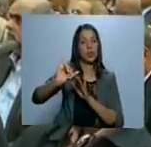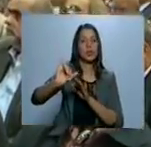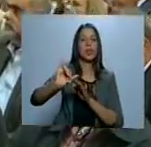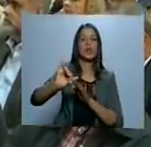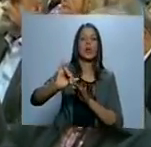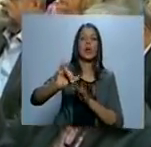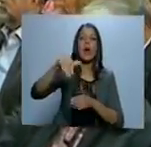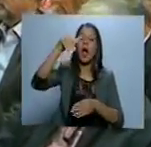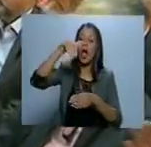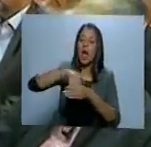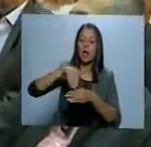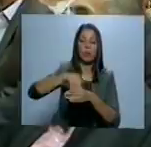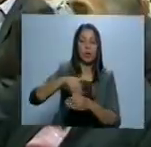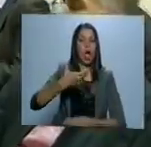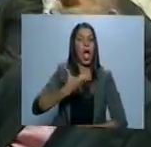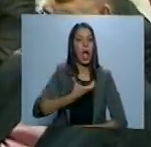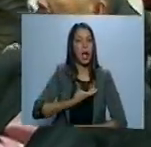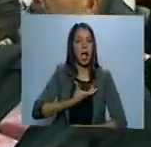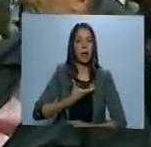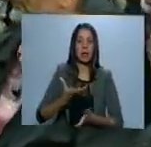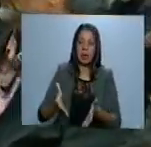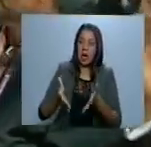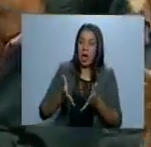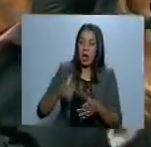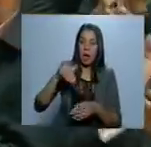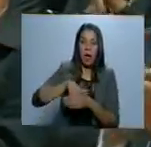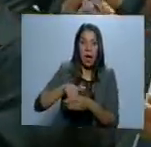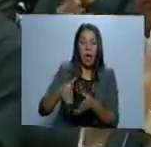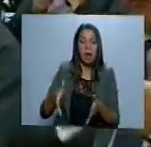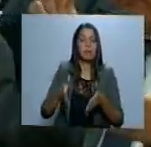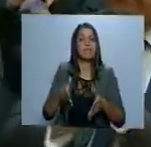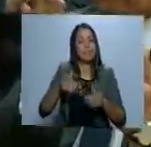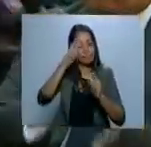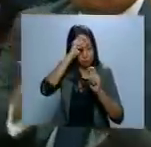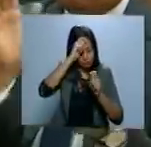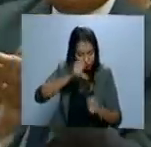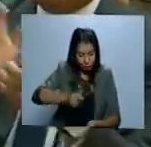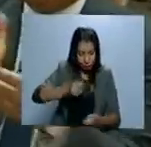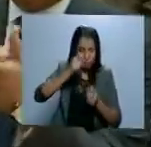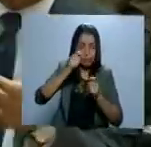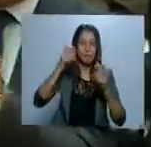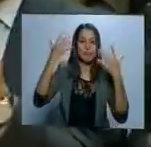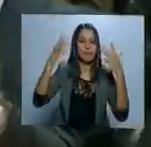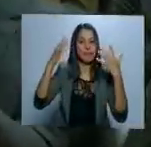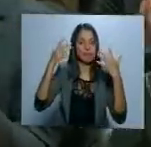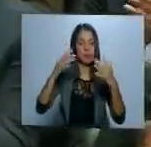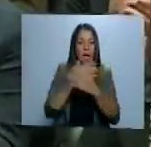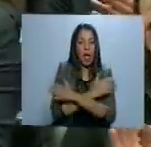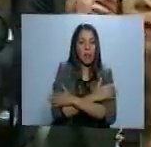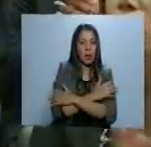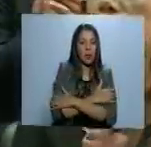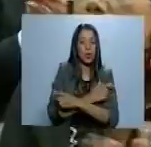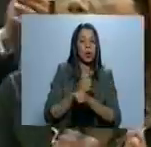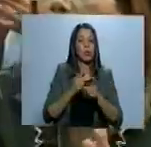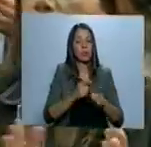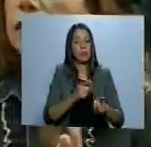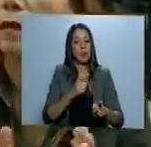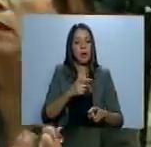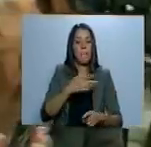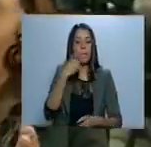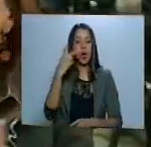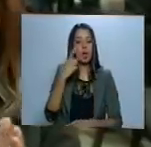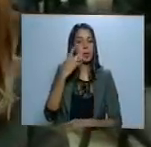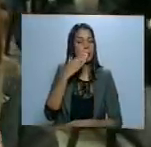electos como alcaldes y alcaldesas. Un reconocimiento más del prestigio